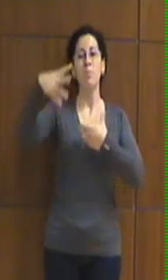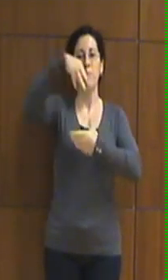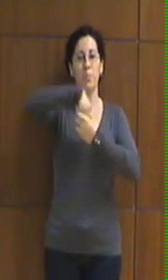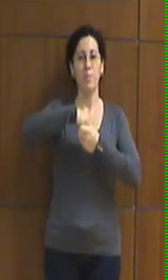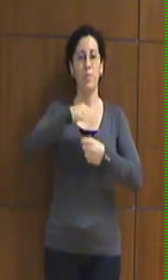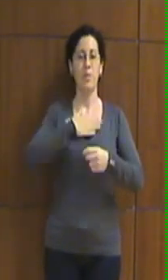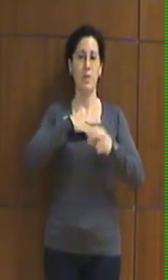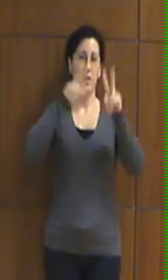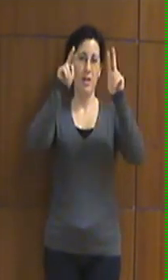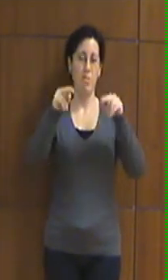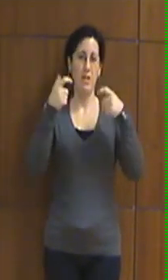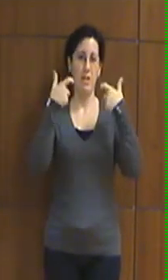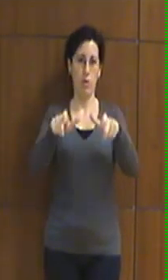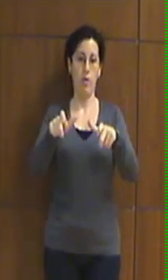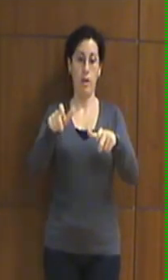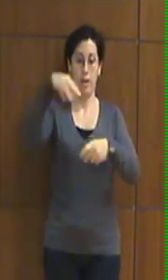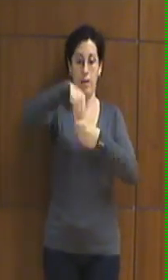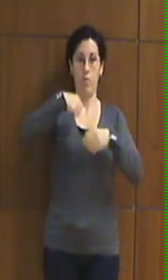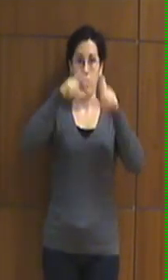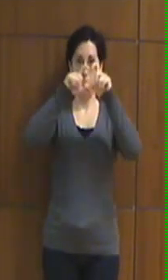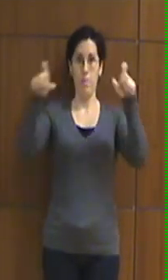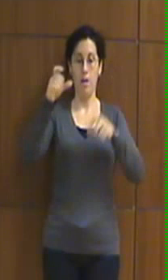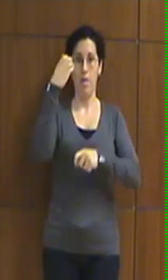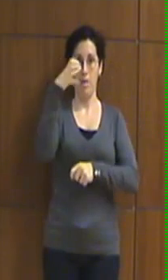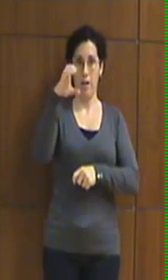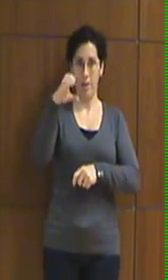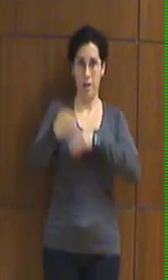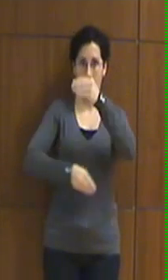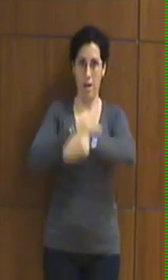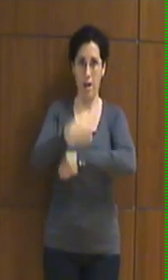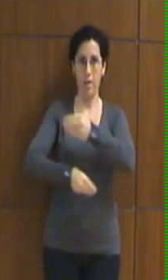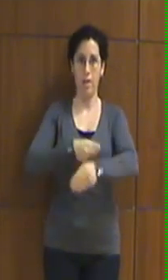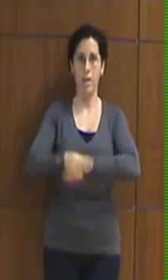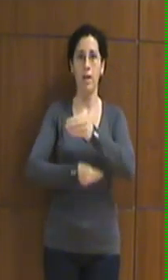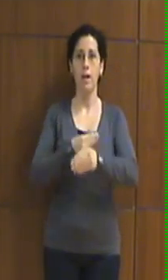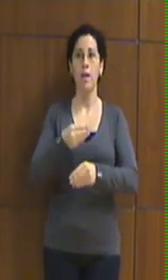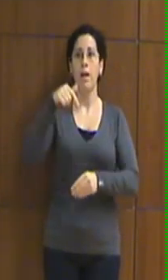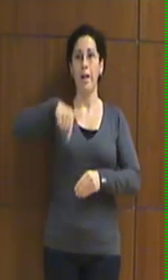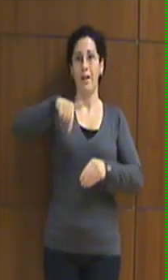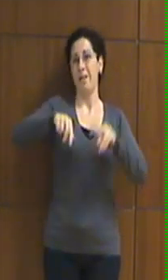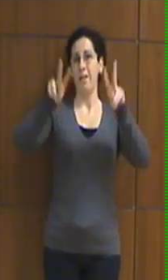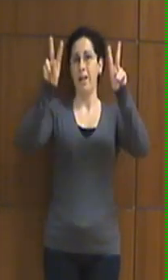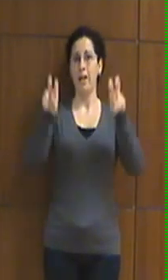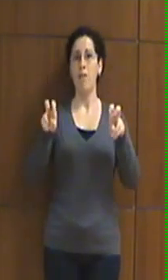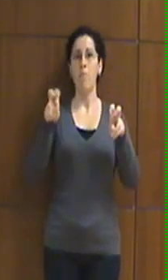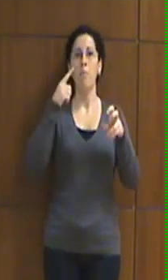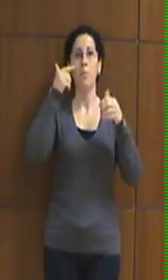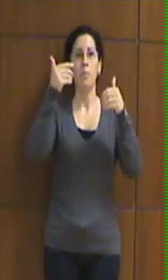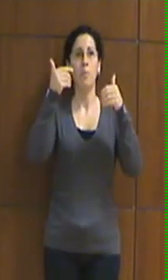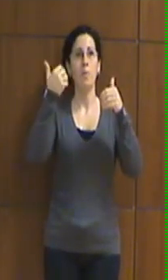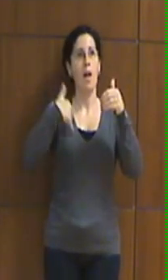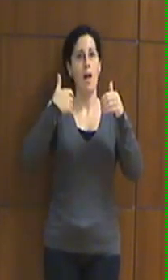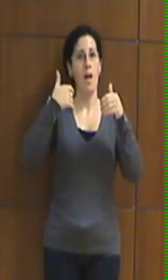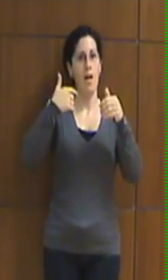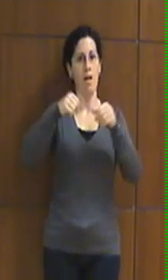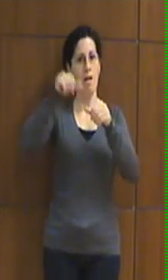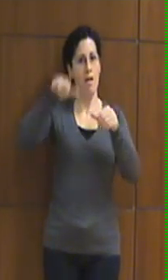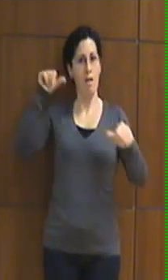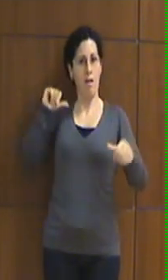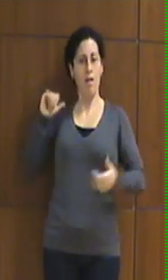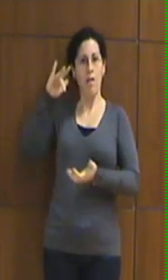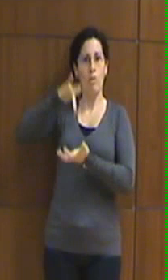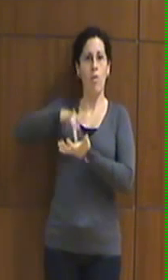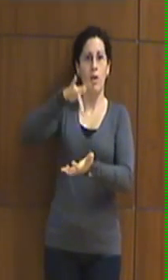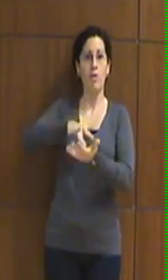que la Fundación CENTAC realiza en este espacio que empieza a ser la casa de todos ya, que tan